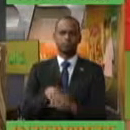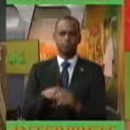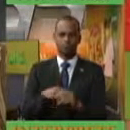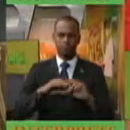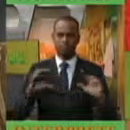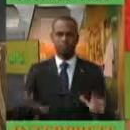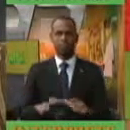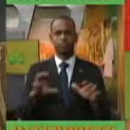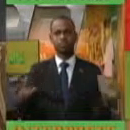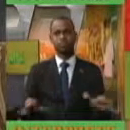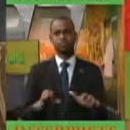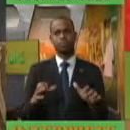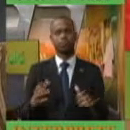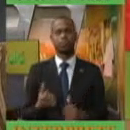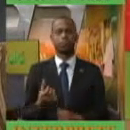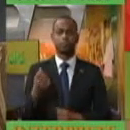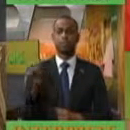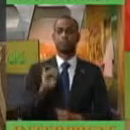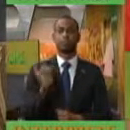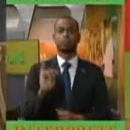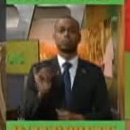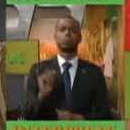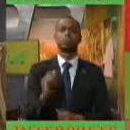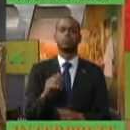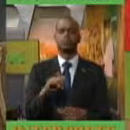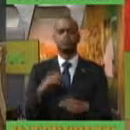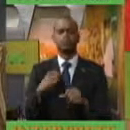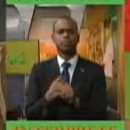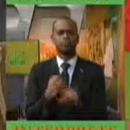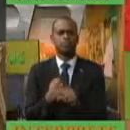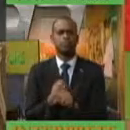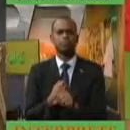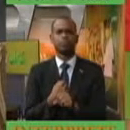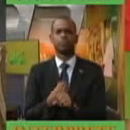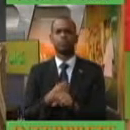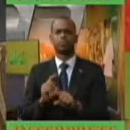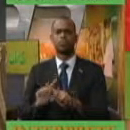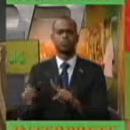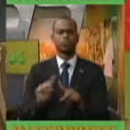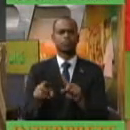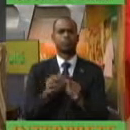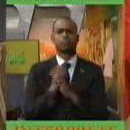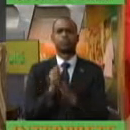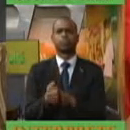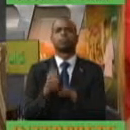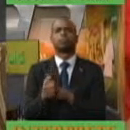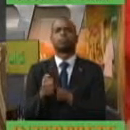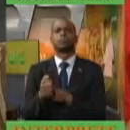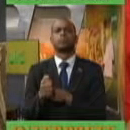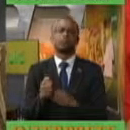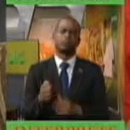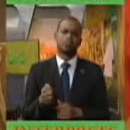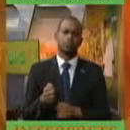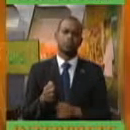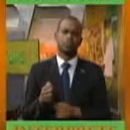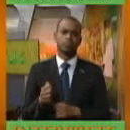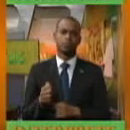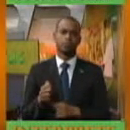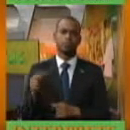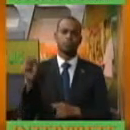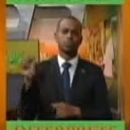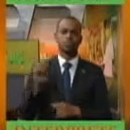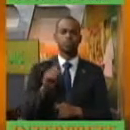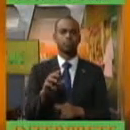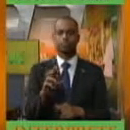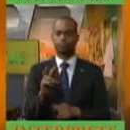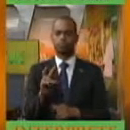activamente. Y también hemos ido articulando, trabajando con diferentes líderes de diversos municipios, por